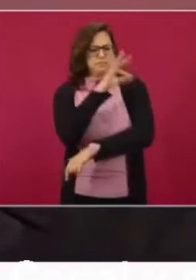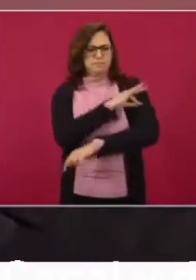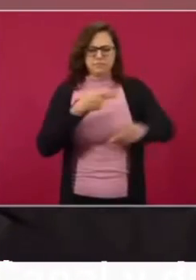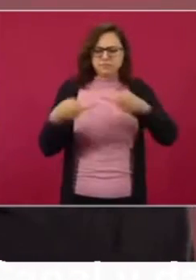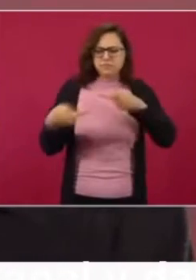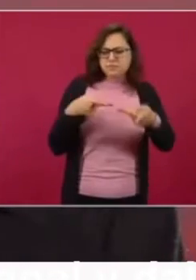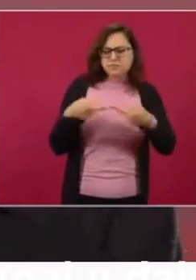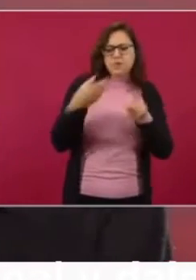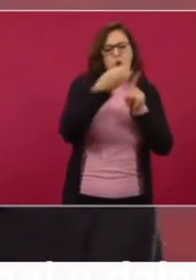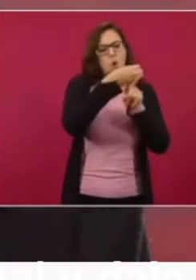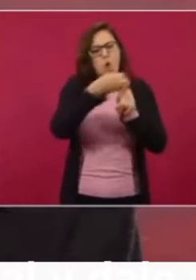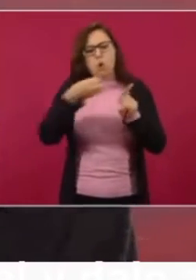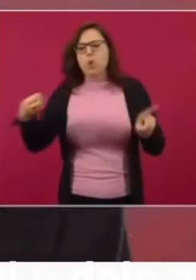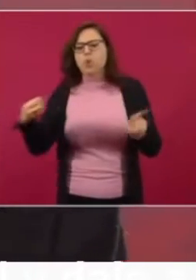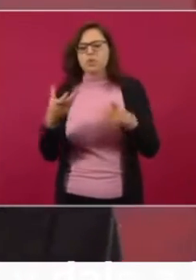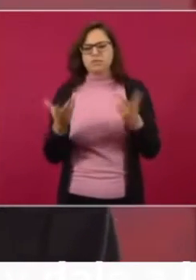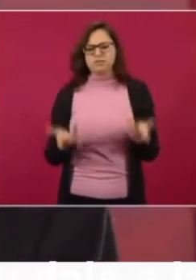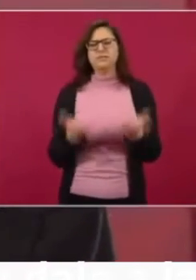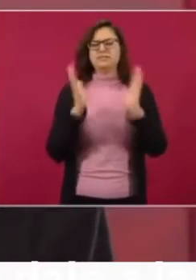estar